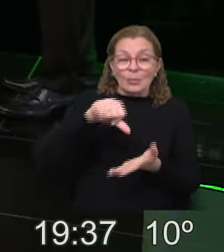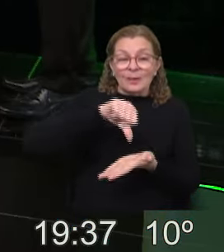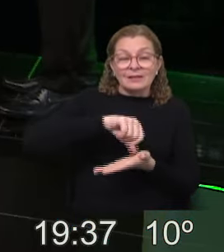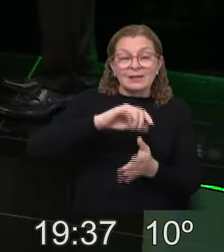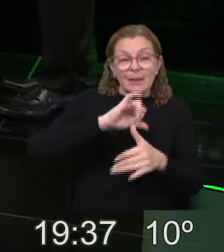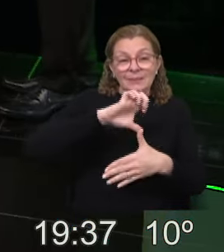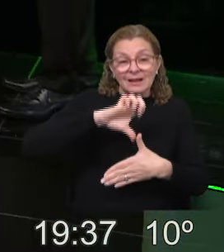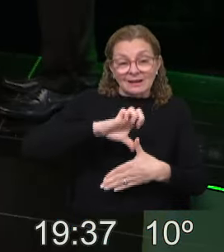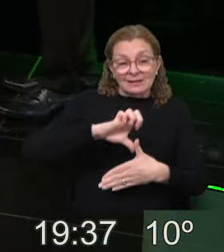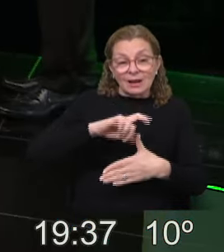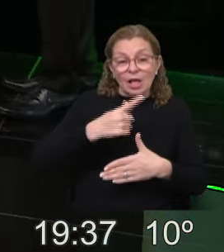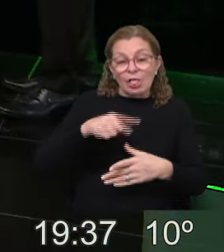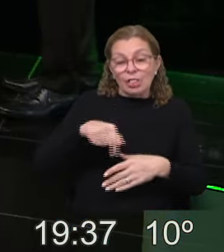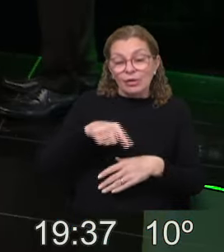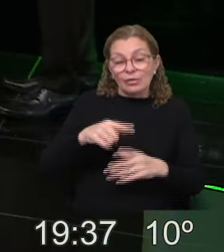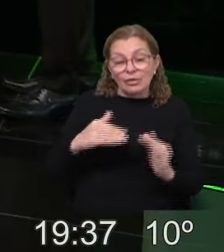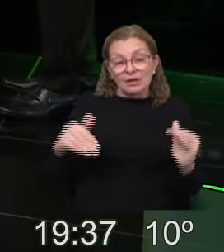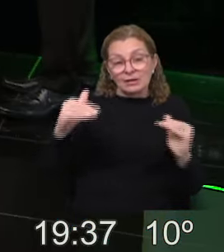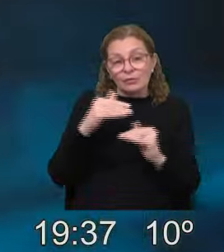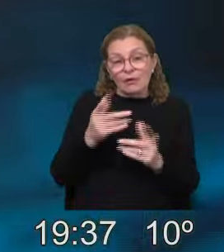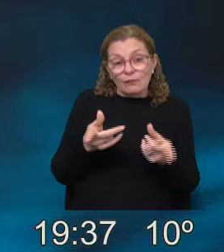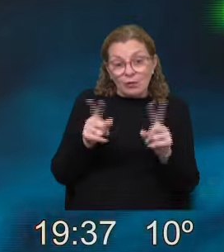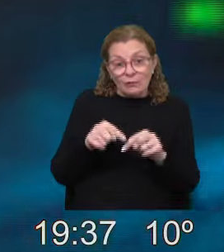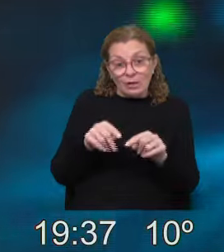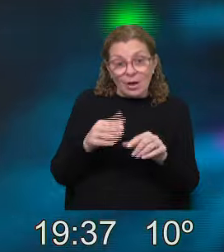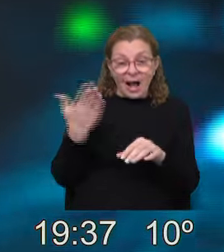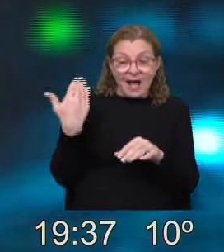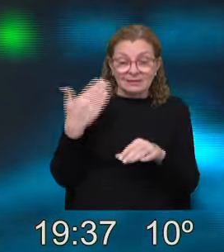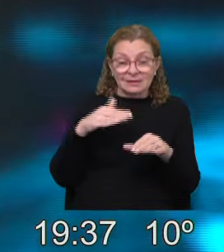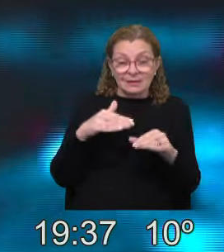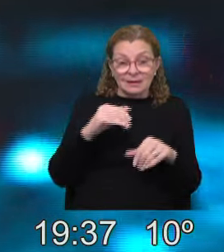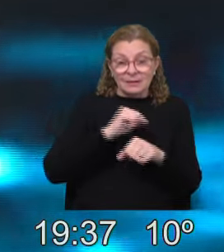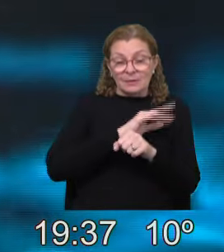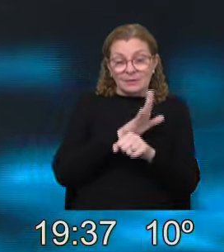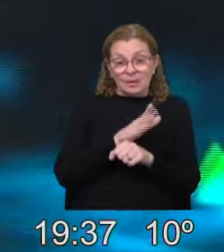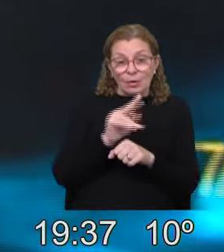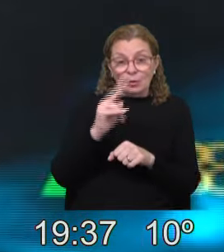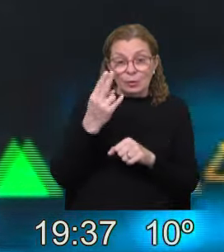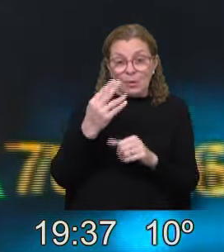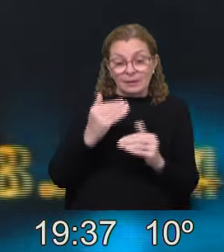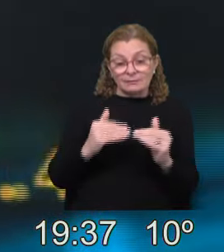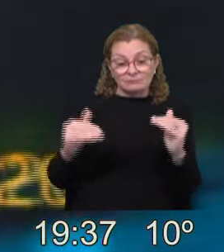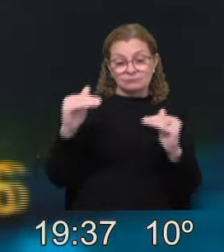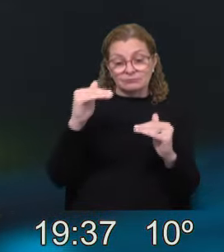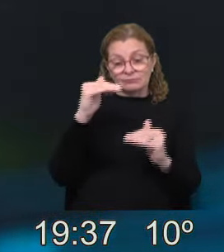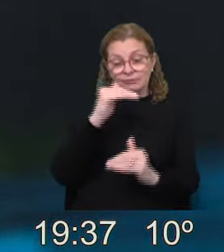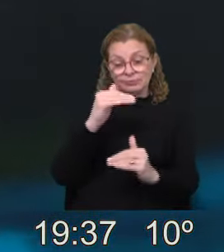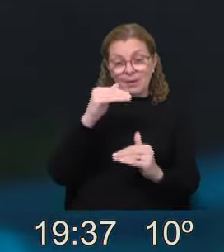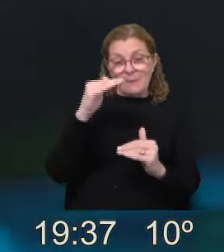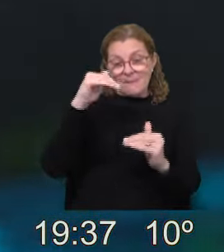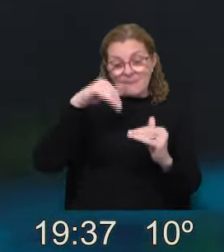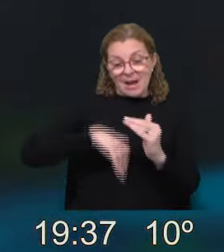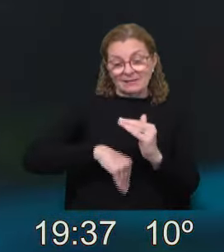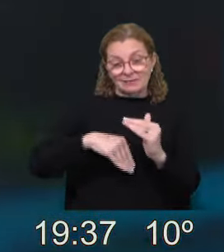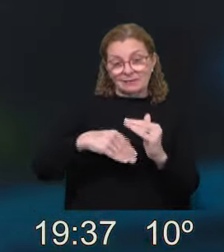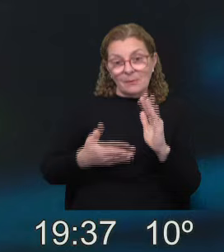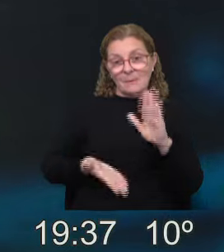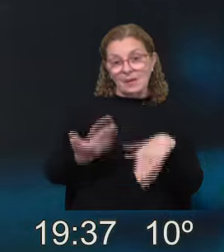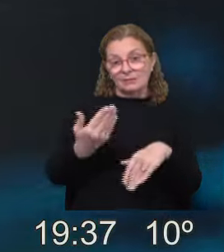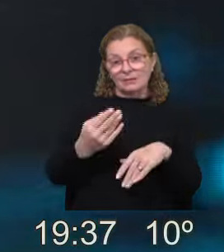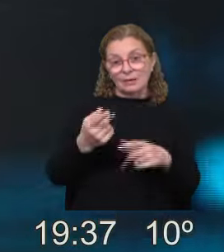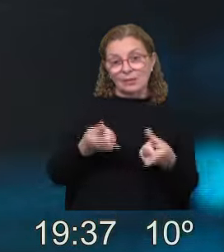Latina donde la desigualdad volvió a los niveles que ía previa a la pandemia Uruguay está entre los poquitos países donde la desigualdad sigue siendo mayor a pesar